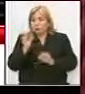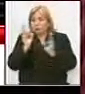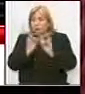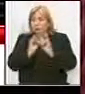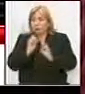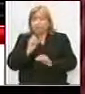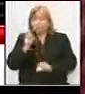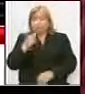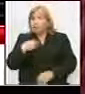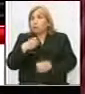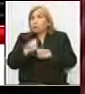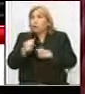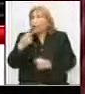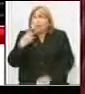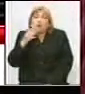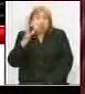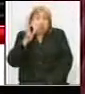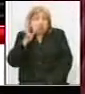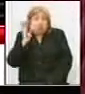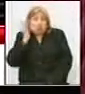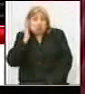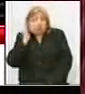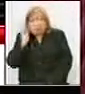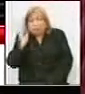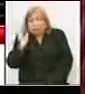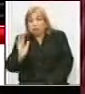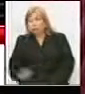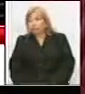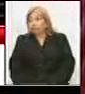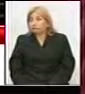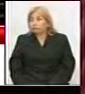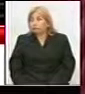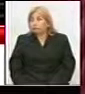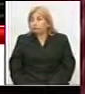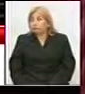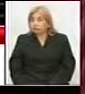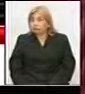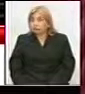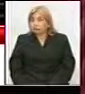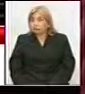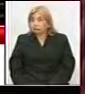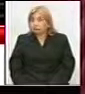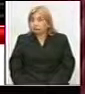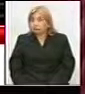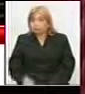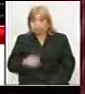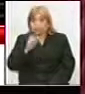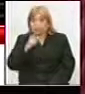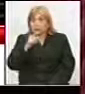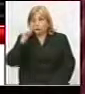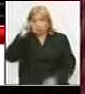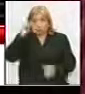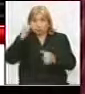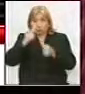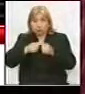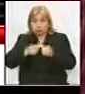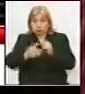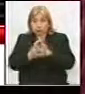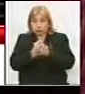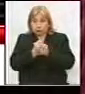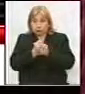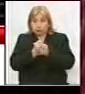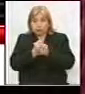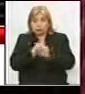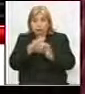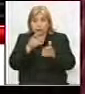No, presidente, han pasado tantos años, no quiero mentir, ¿no? Bueno, pero supongo que usted debe recordar a los amigos que tiene y las fechas en las